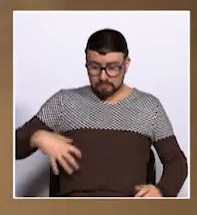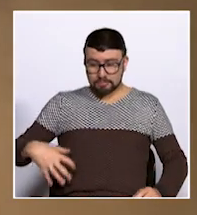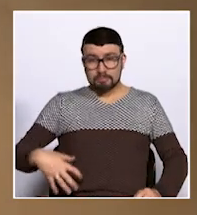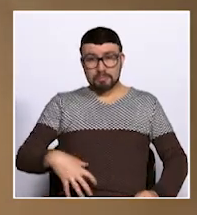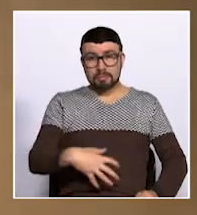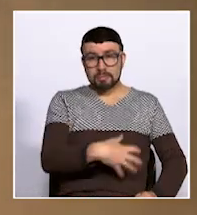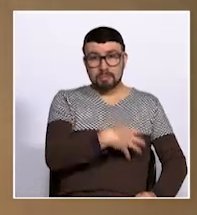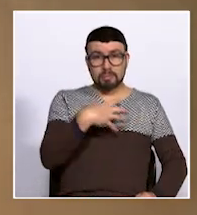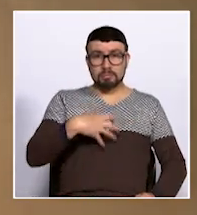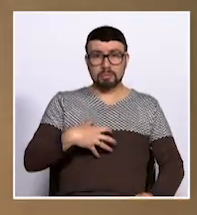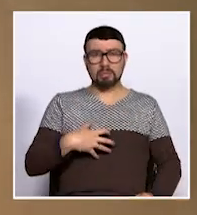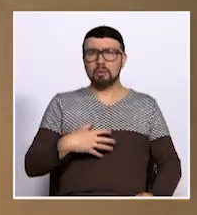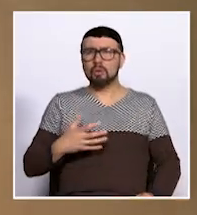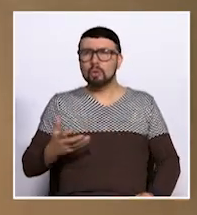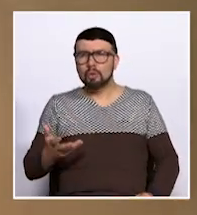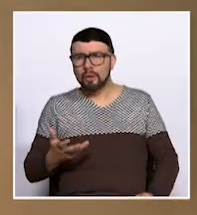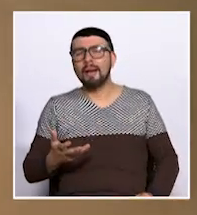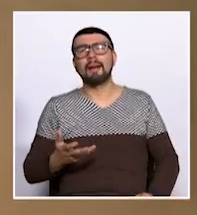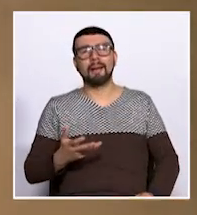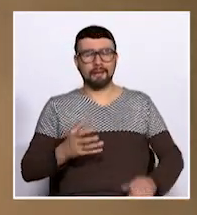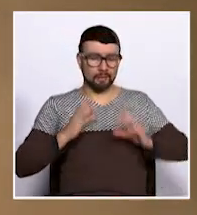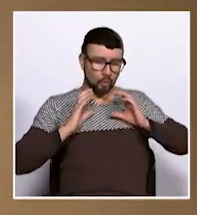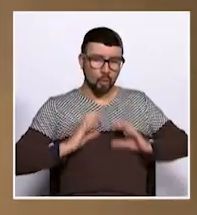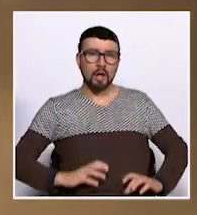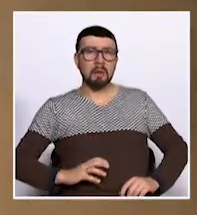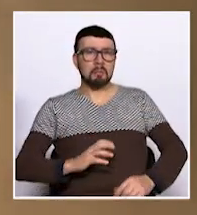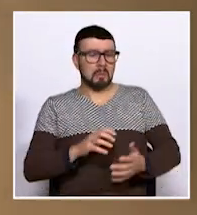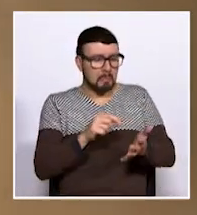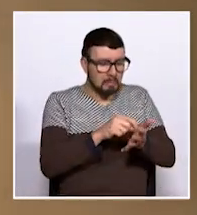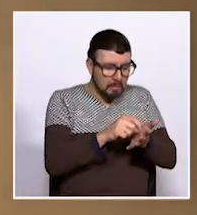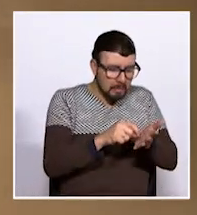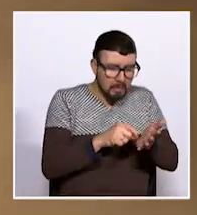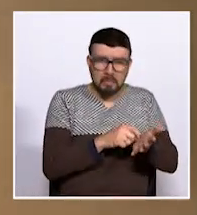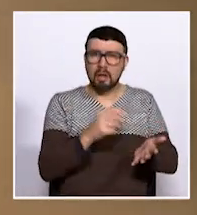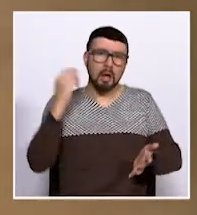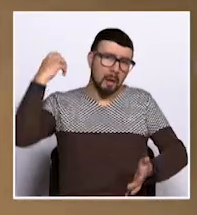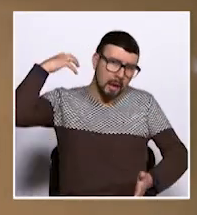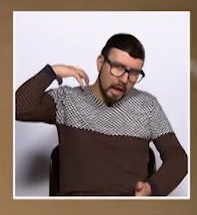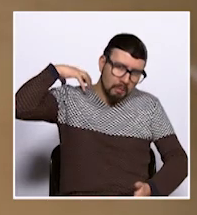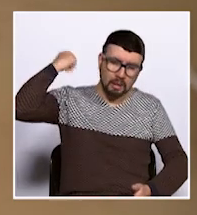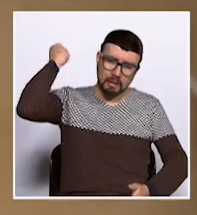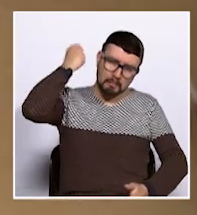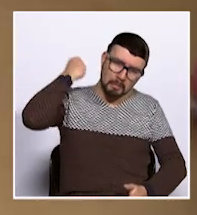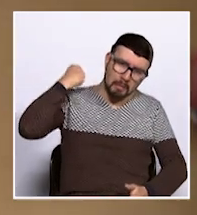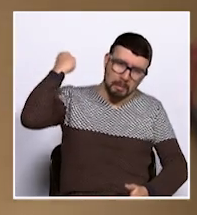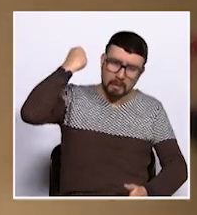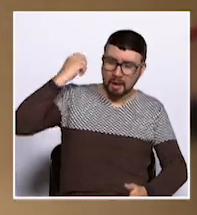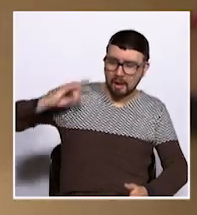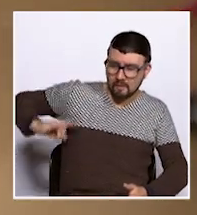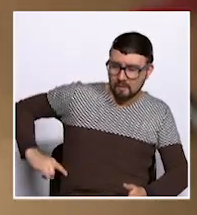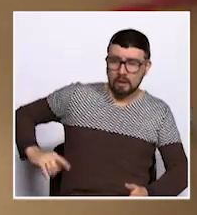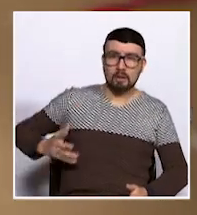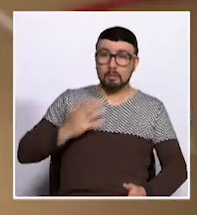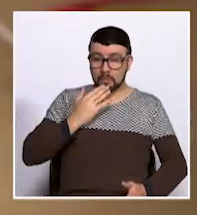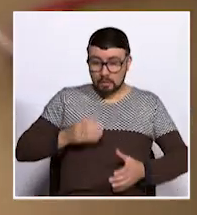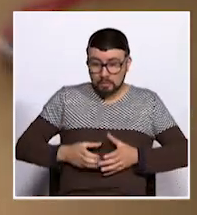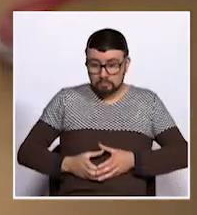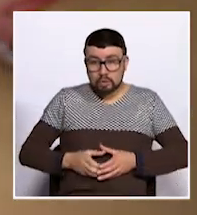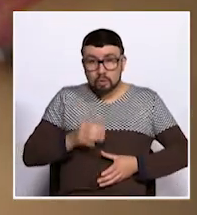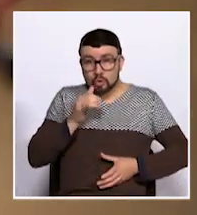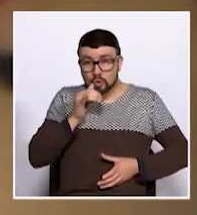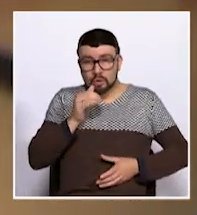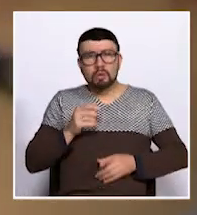órganos está en nuestro cuerpo. Entonces, en la espalda encontramos principalmente la vejiga y el